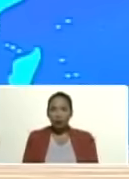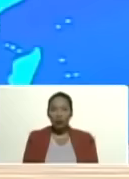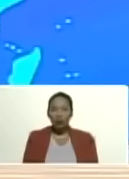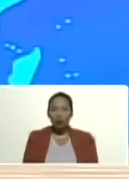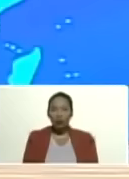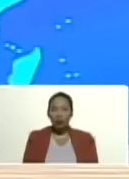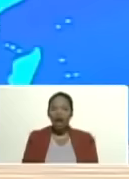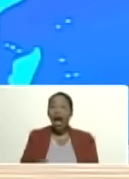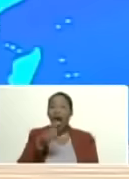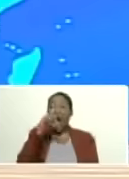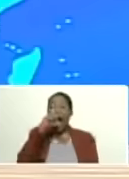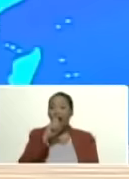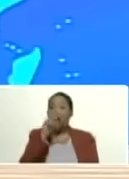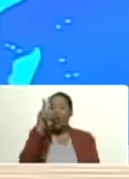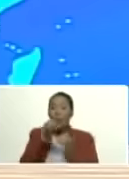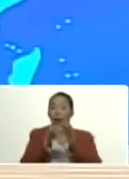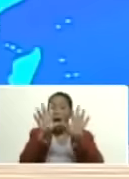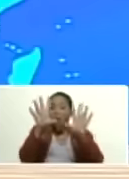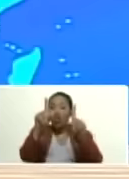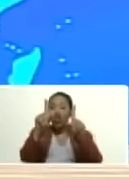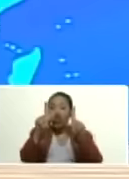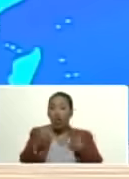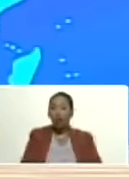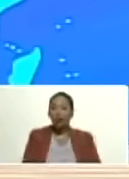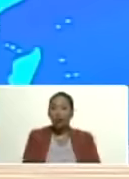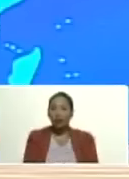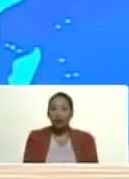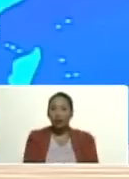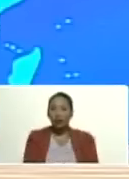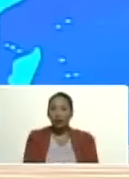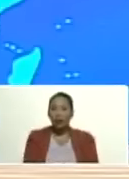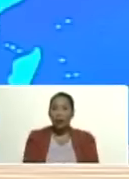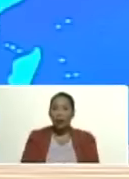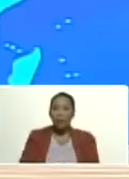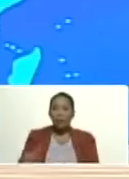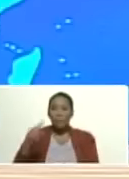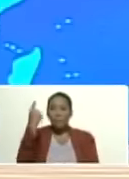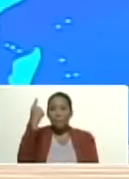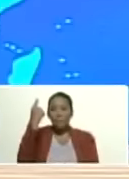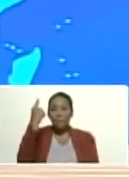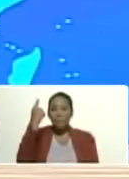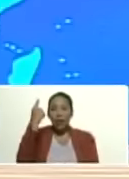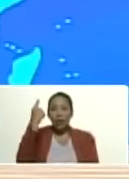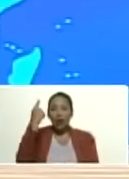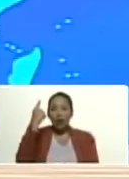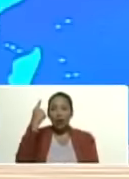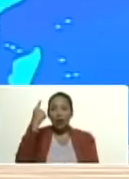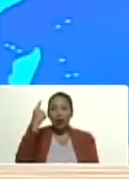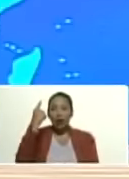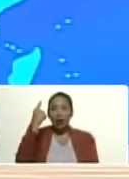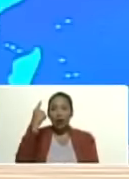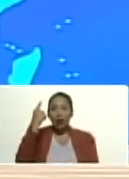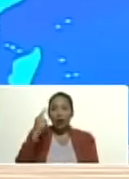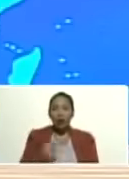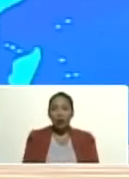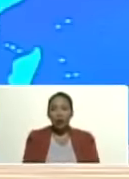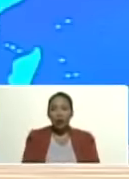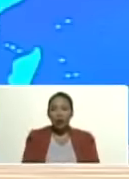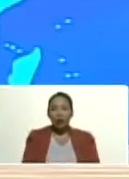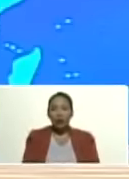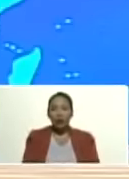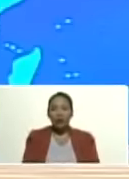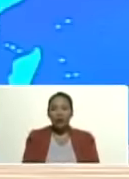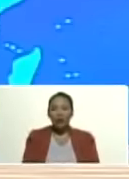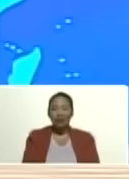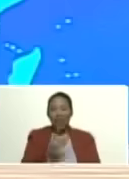Resulta que en el año 2011, bueno, primero tendría que yo decir, en justicia,